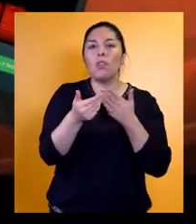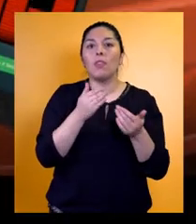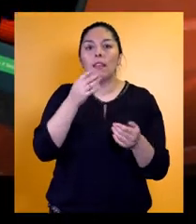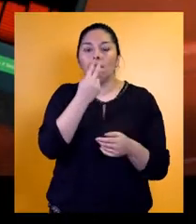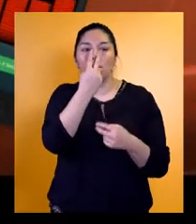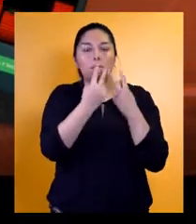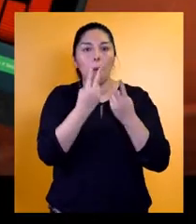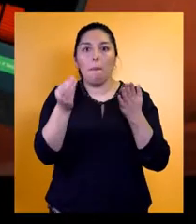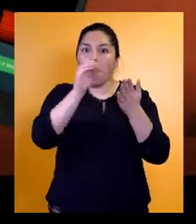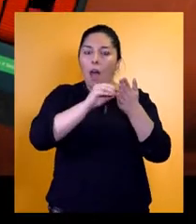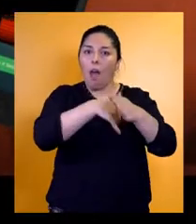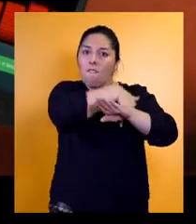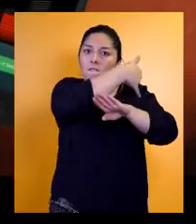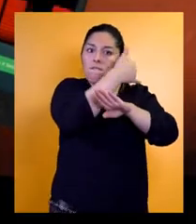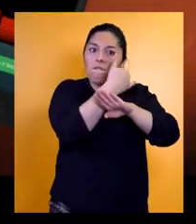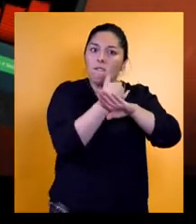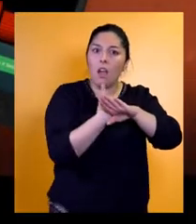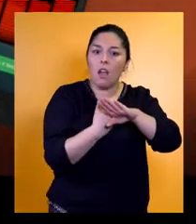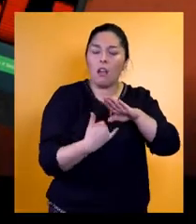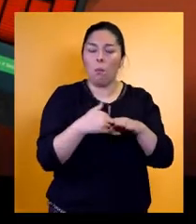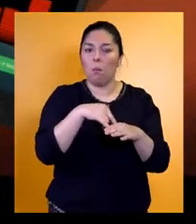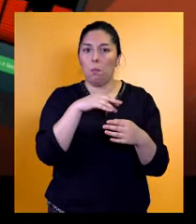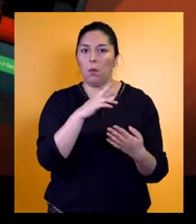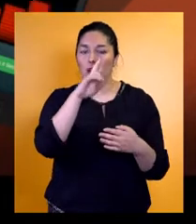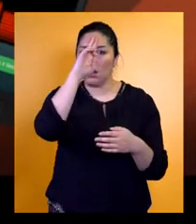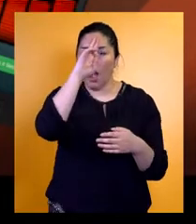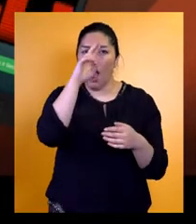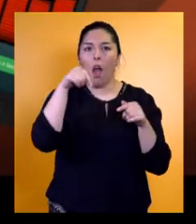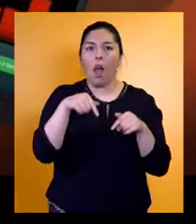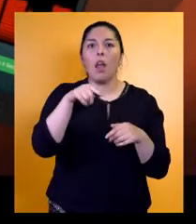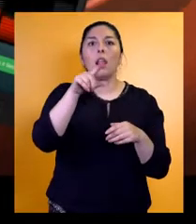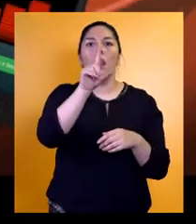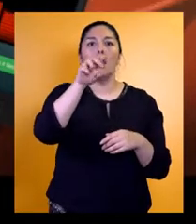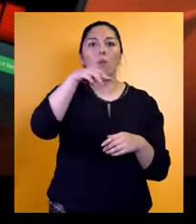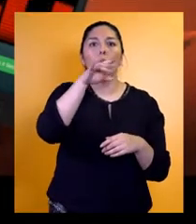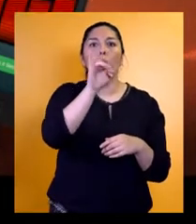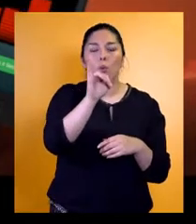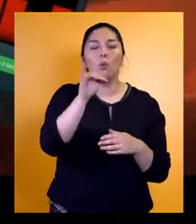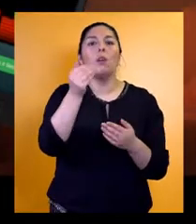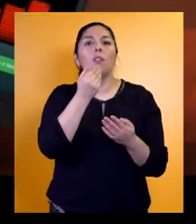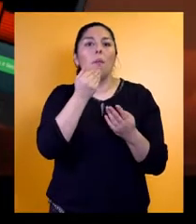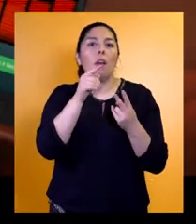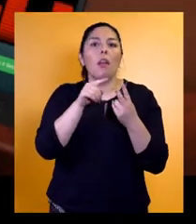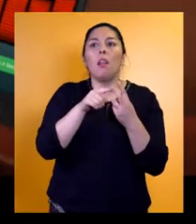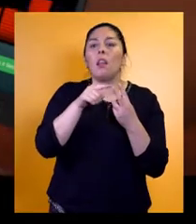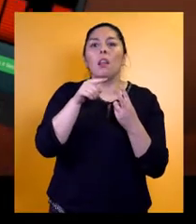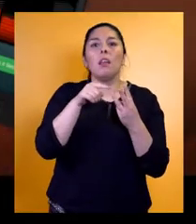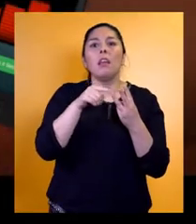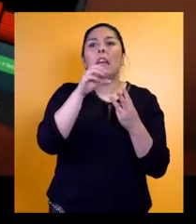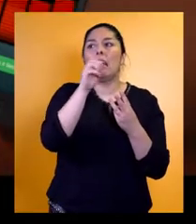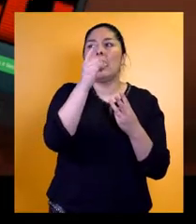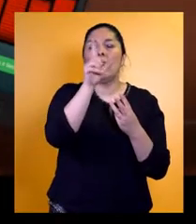teniendo avistamientos de ballenas aquí en los canales interiores de la isla de Chiloé, específicamente el canal Lemuy, el canal Yal,